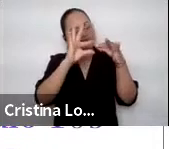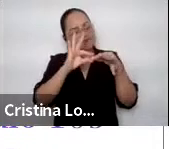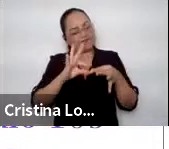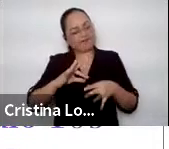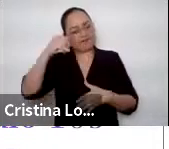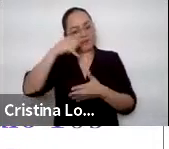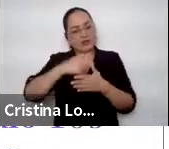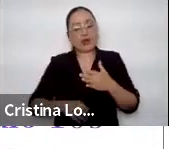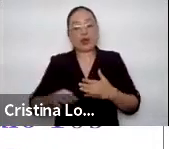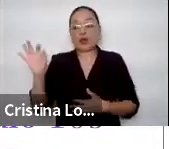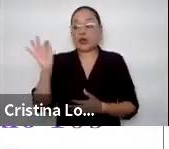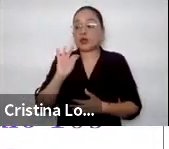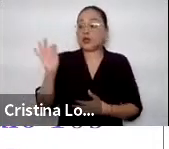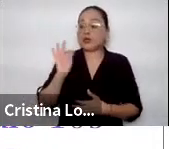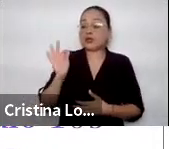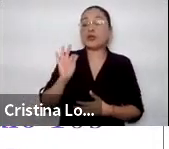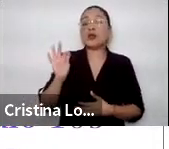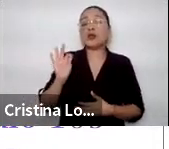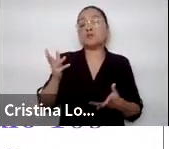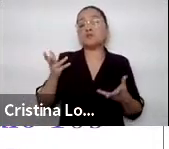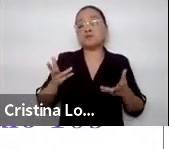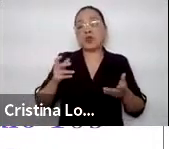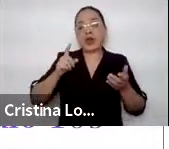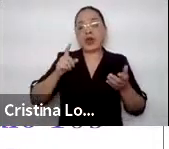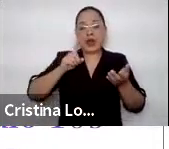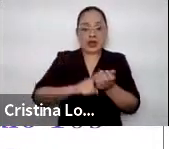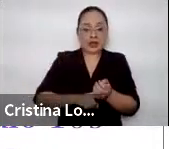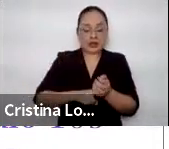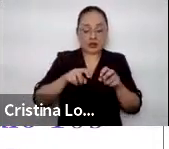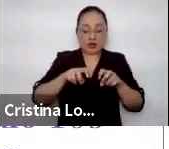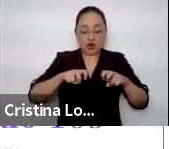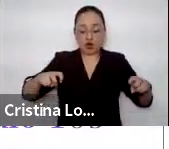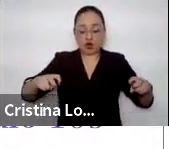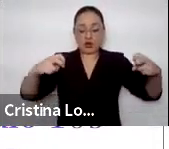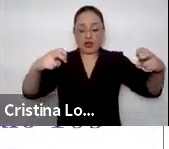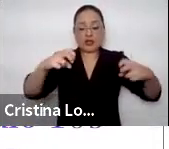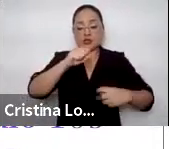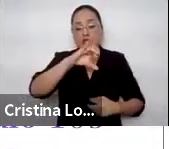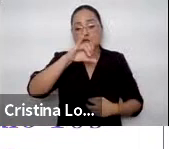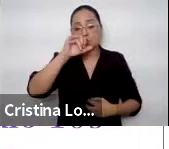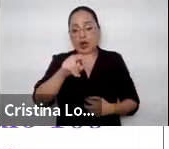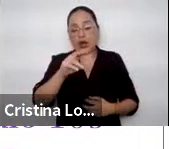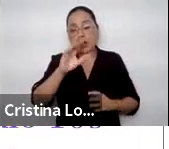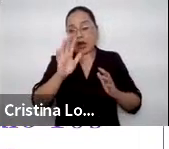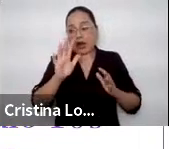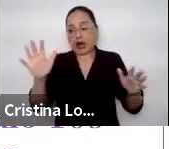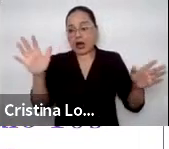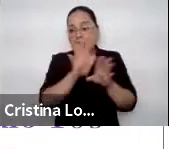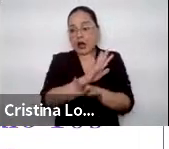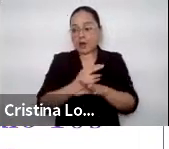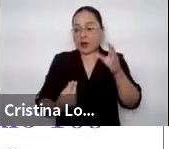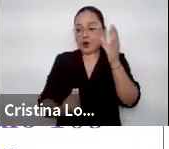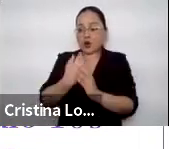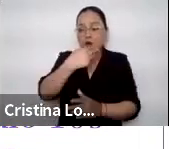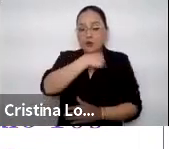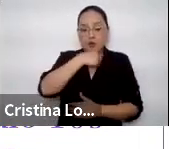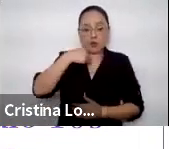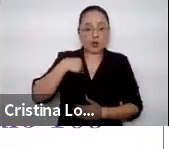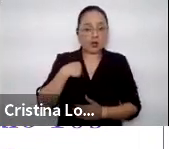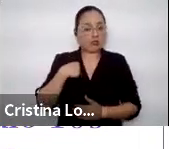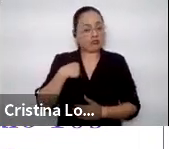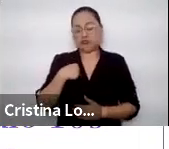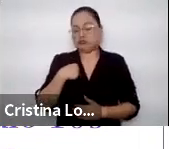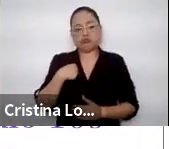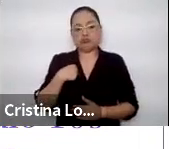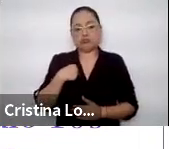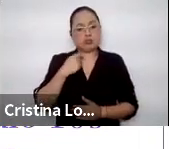ha cambiado la conformación de la misma Corte, es decir, que hayan cambiado los integrantes en cuanto a las ministras